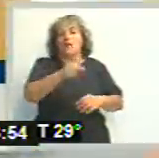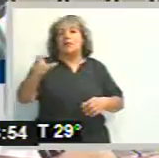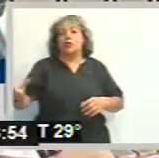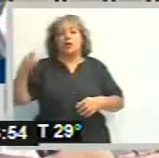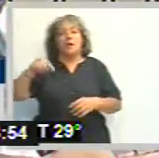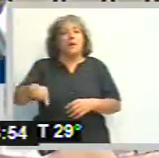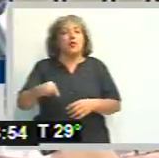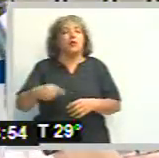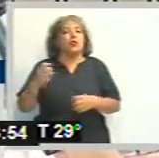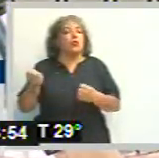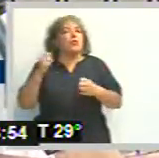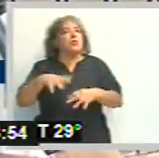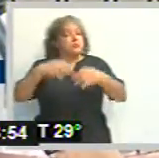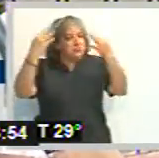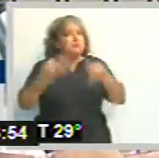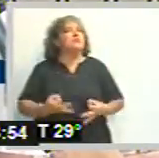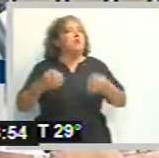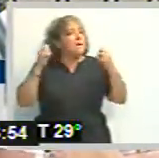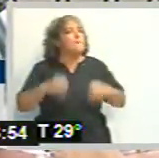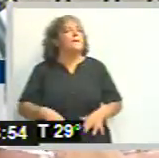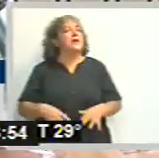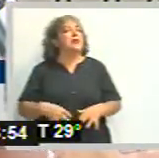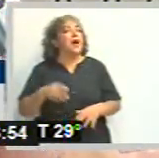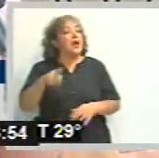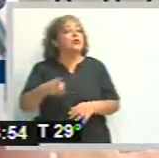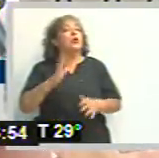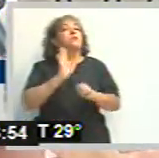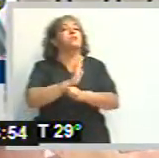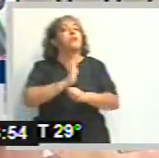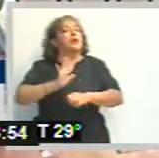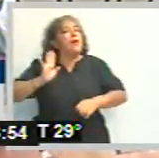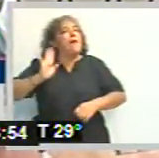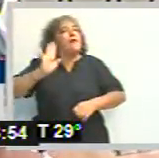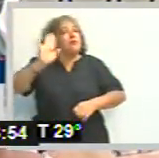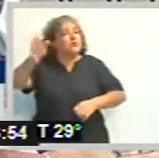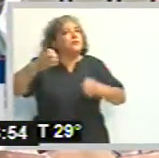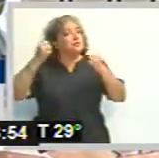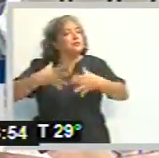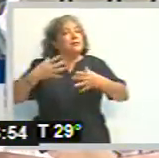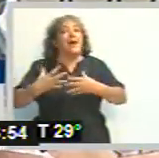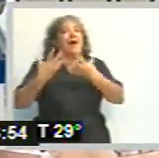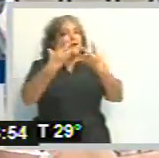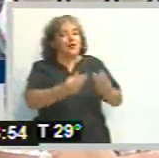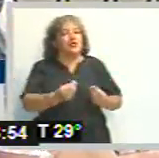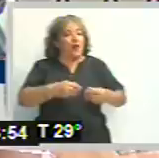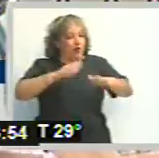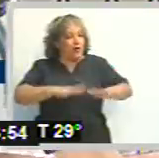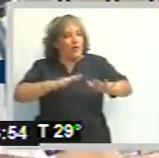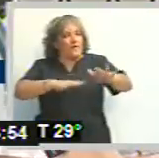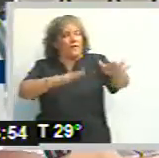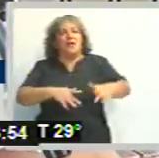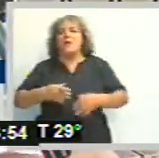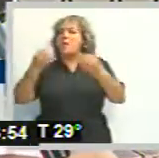esto como da una muestra de un buen inicio, ¿no? O sea que es prometedor, más ayudado por el espectáculo que estuvo bien,